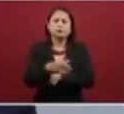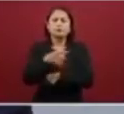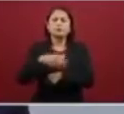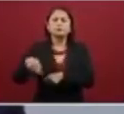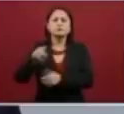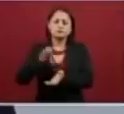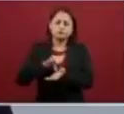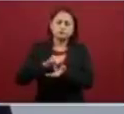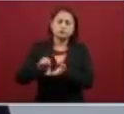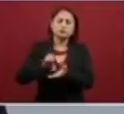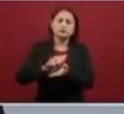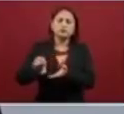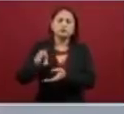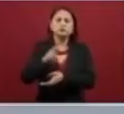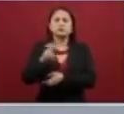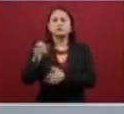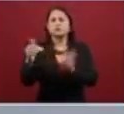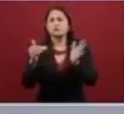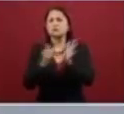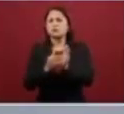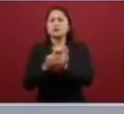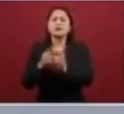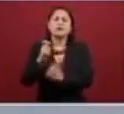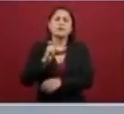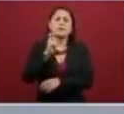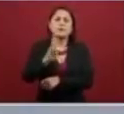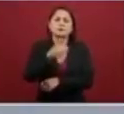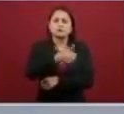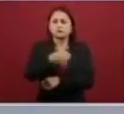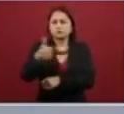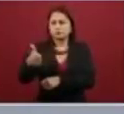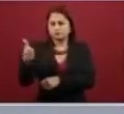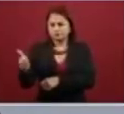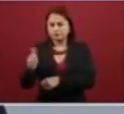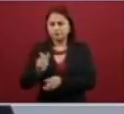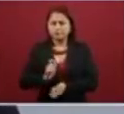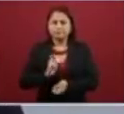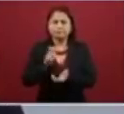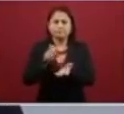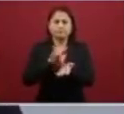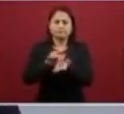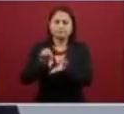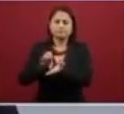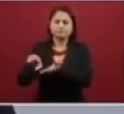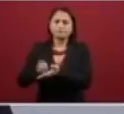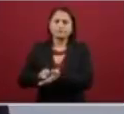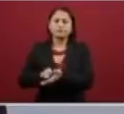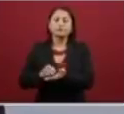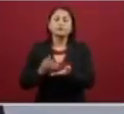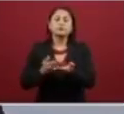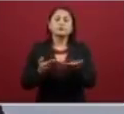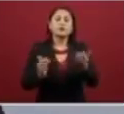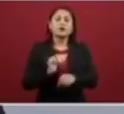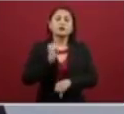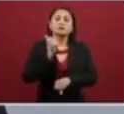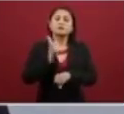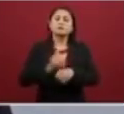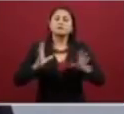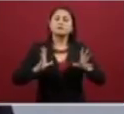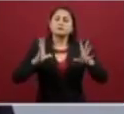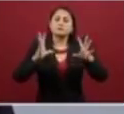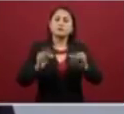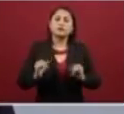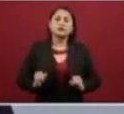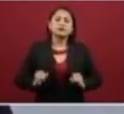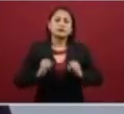7.200 pesos cada uno. Se creó el Instituto Nacional de los